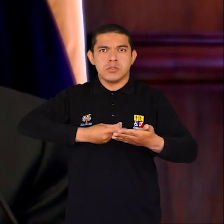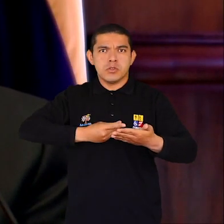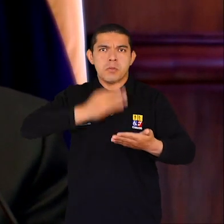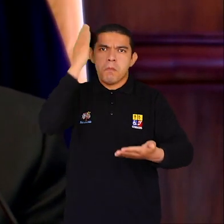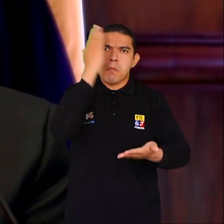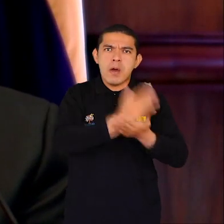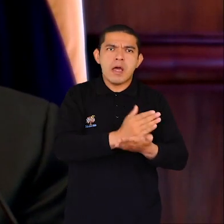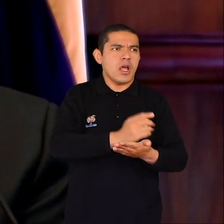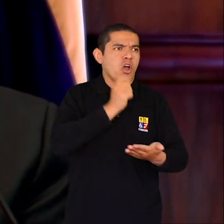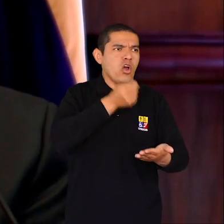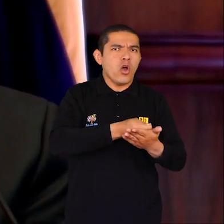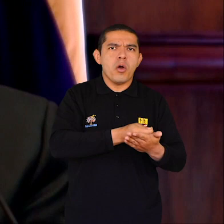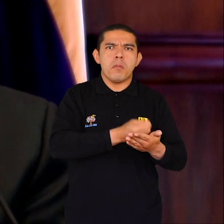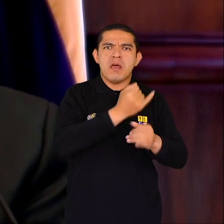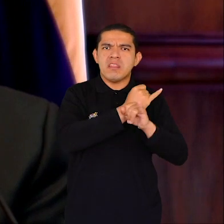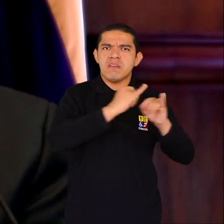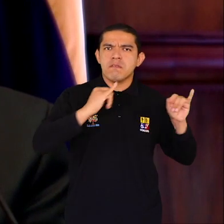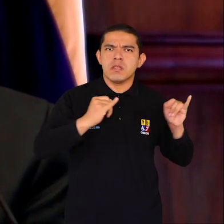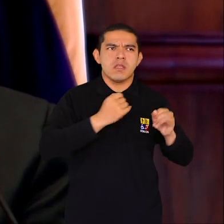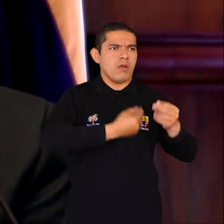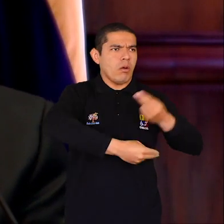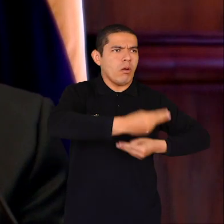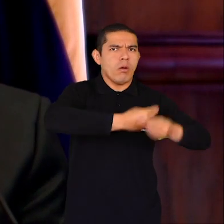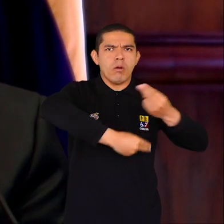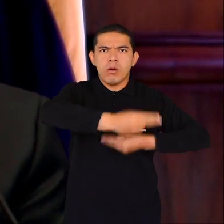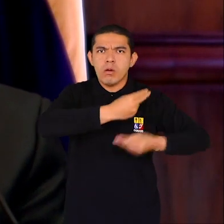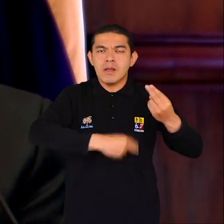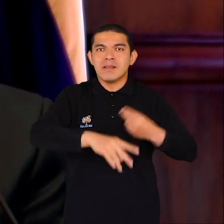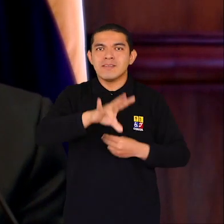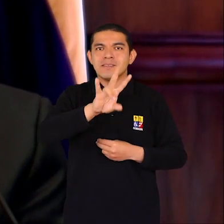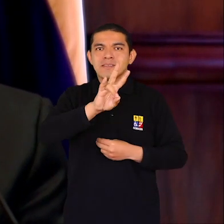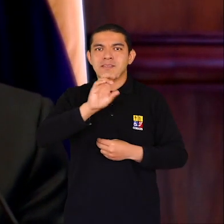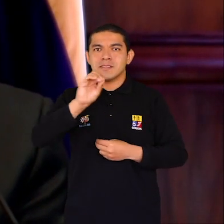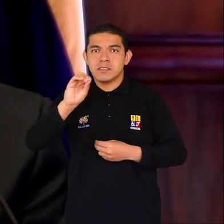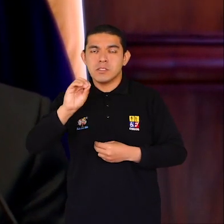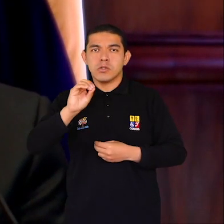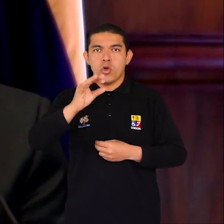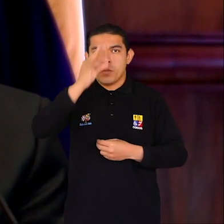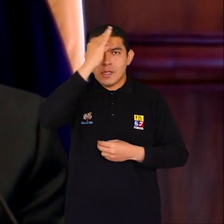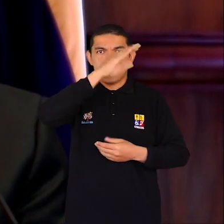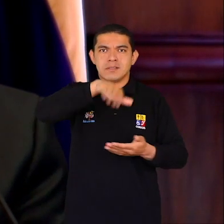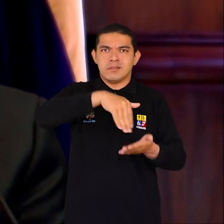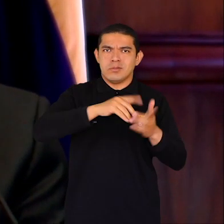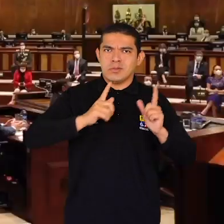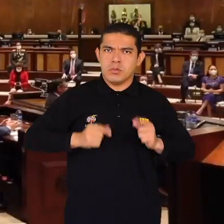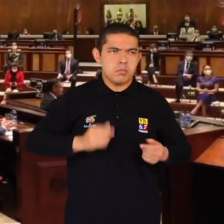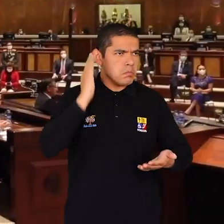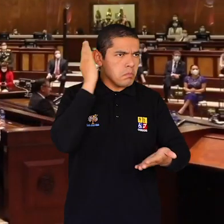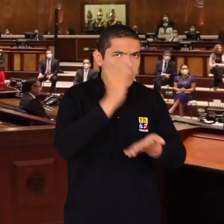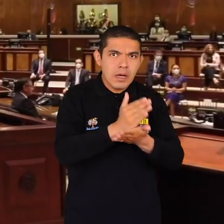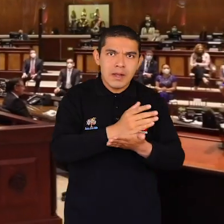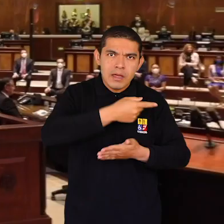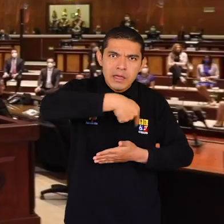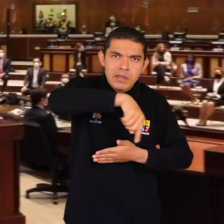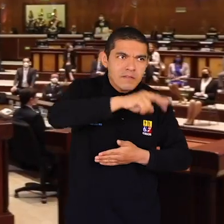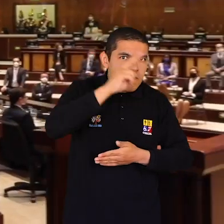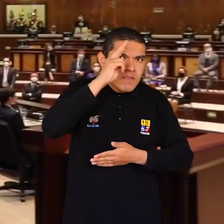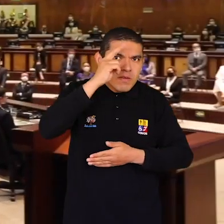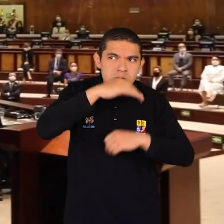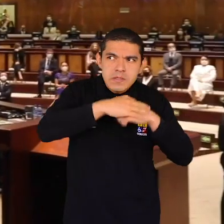individual de insumos y medicinas por parte de 700 hospitales de centro de salud. Con